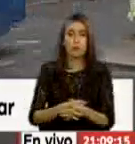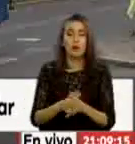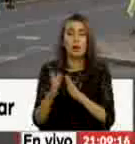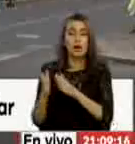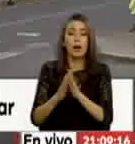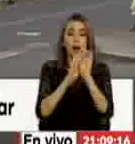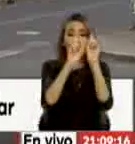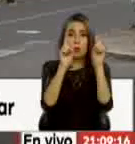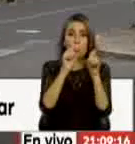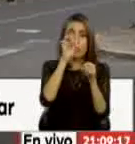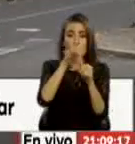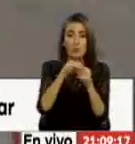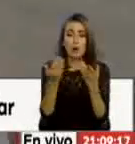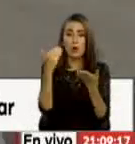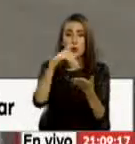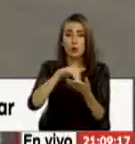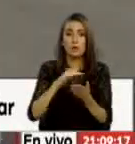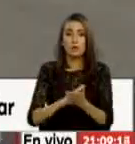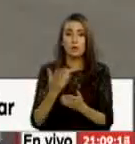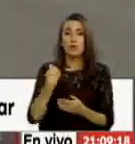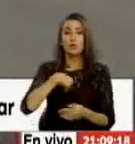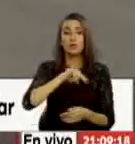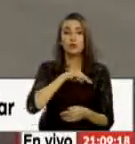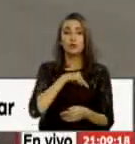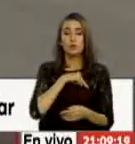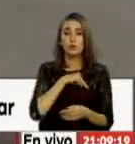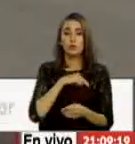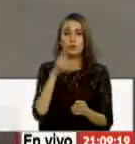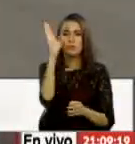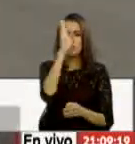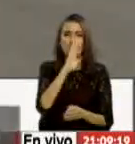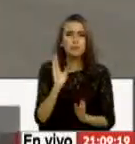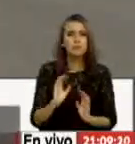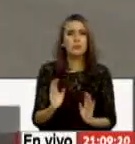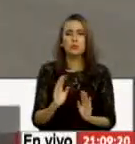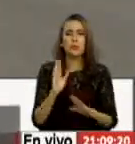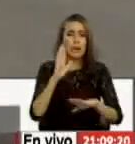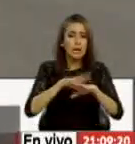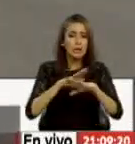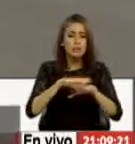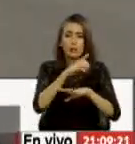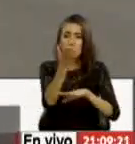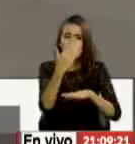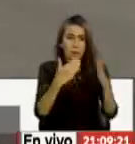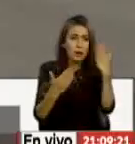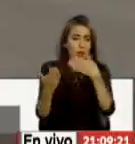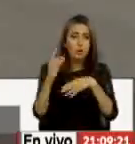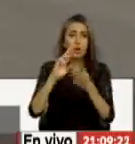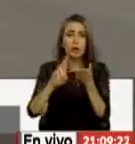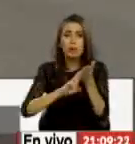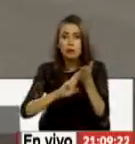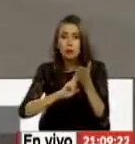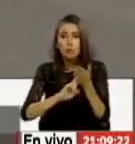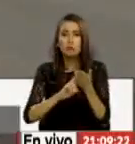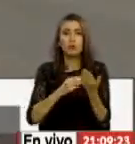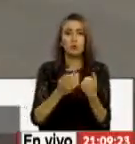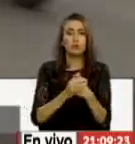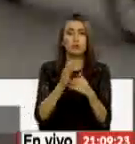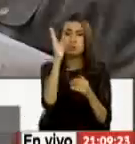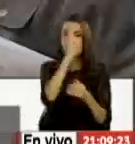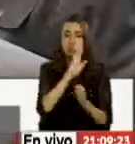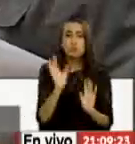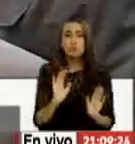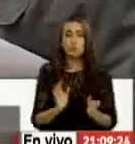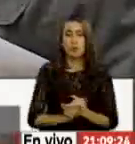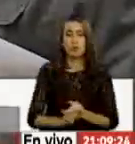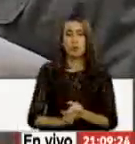plantea la disolución del organismo. Nosotros nunca fuimos convocados a ninguna sesión del Pleno.